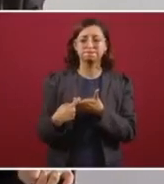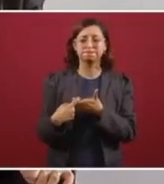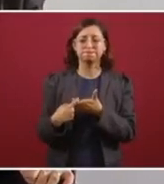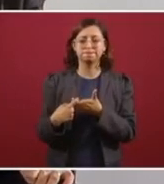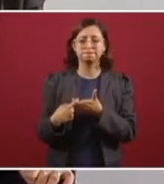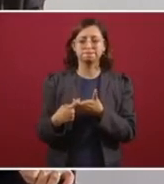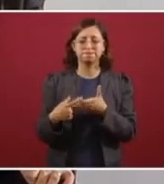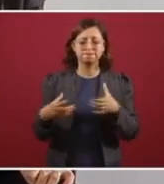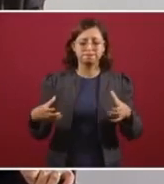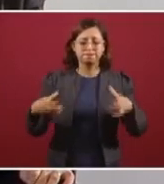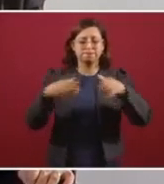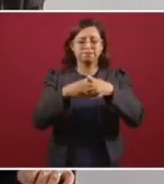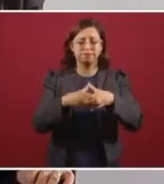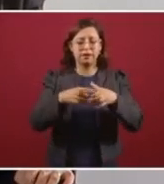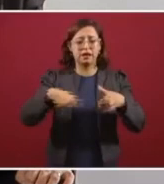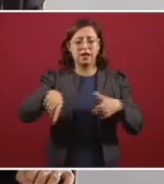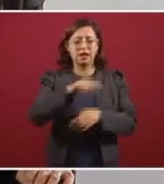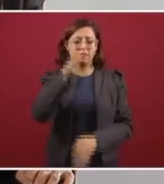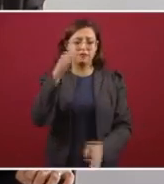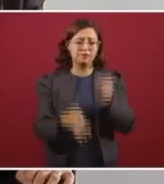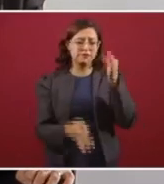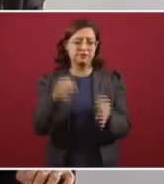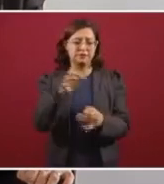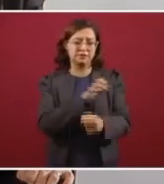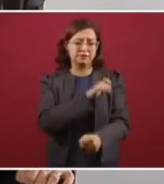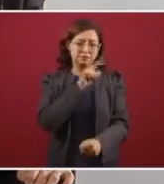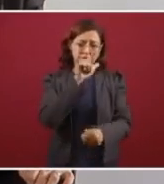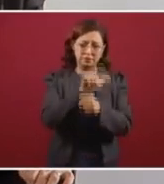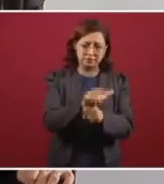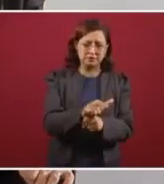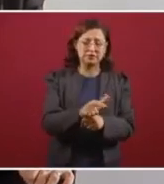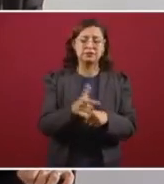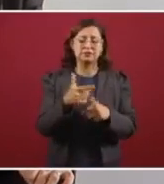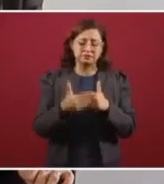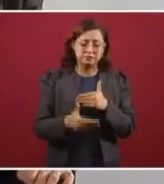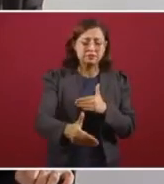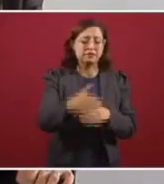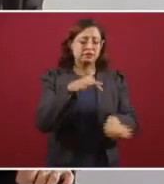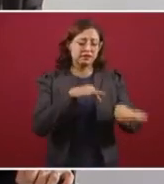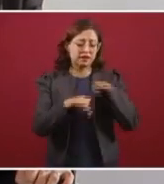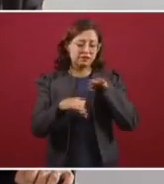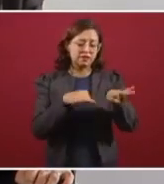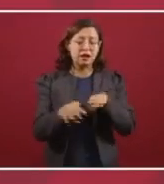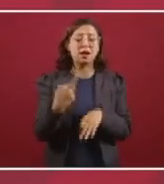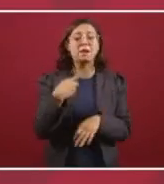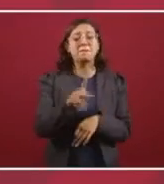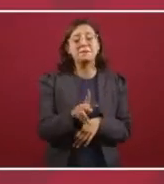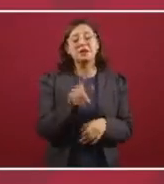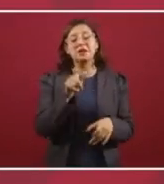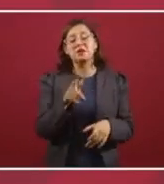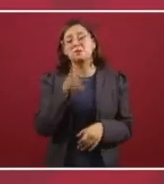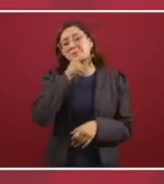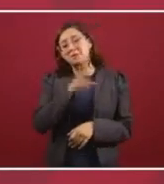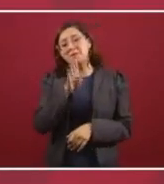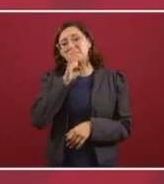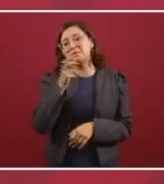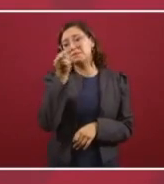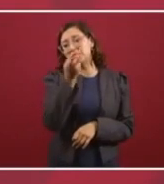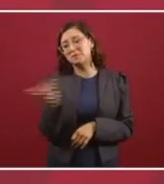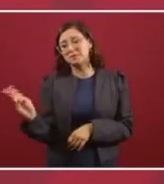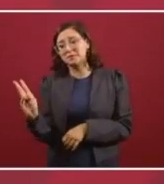Ayotzinapa y con el fiscal general de la República, Alejandro Gertz Manero. Ellos me pidieron